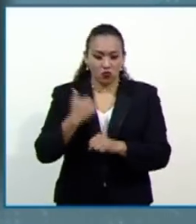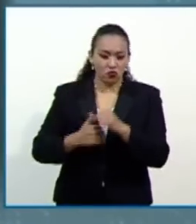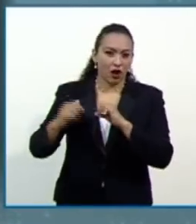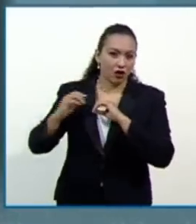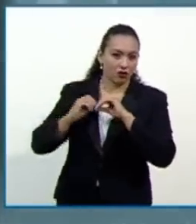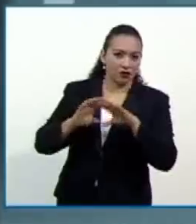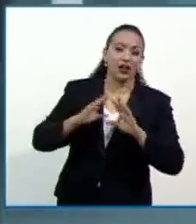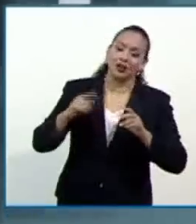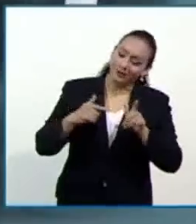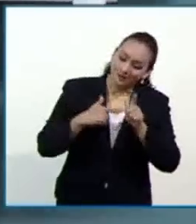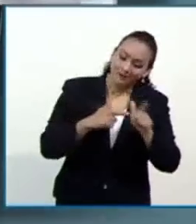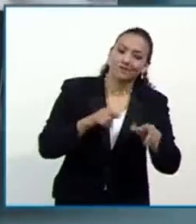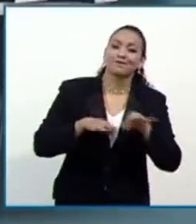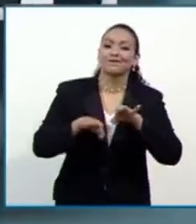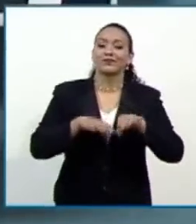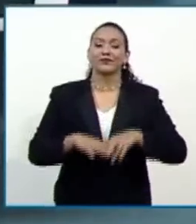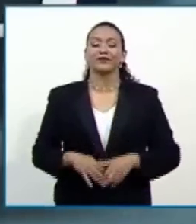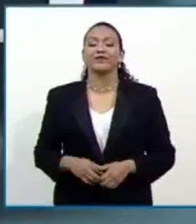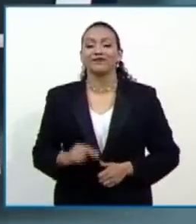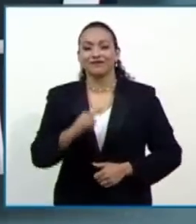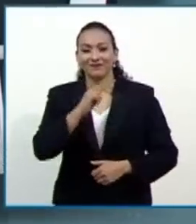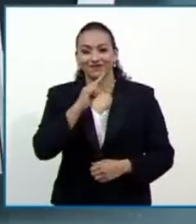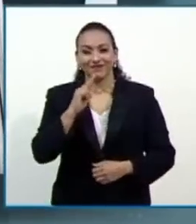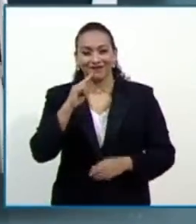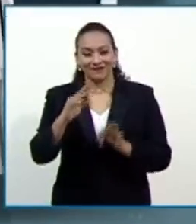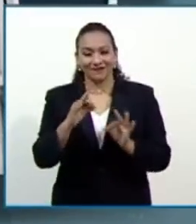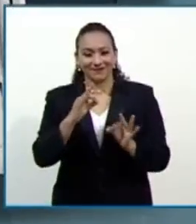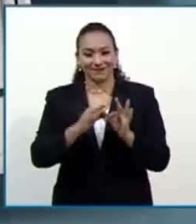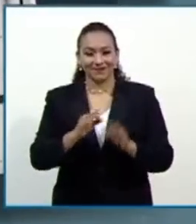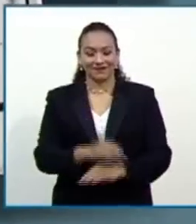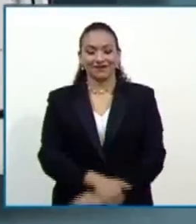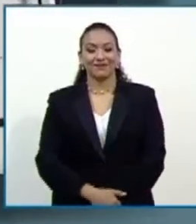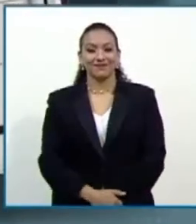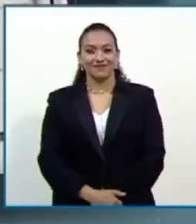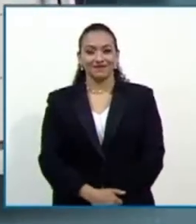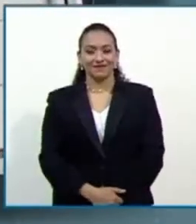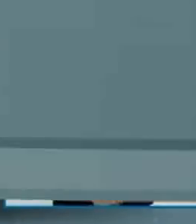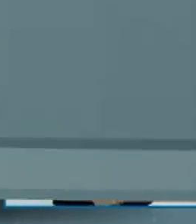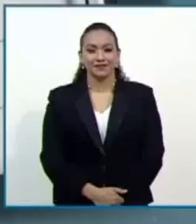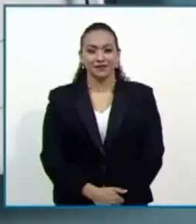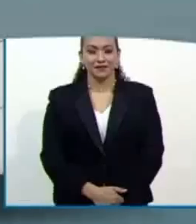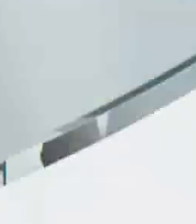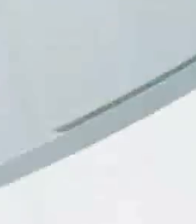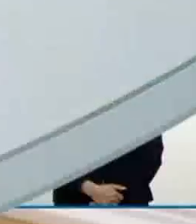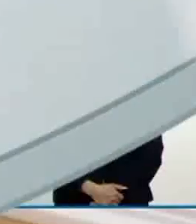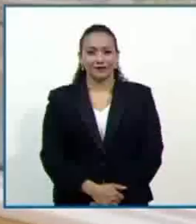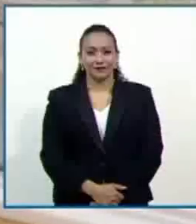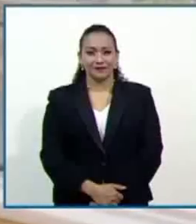su publicación. Para el canal del Poder Judicial de la Federación, Jesús Daza.